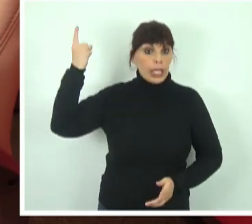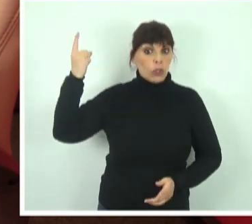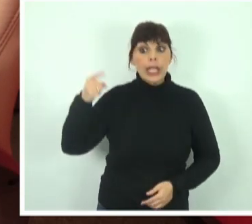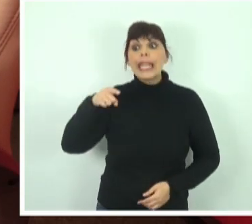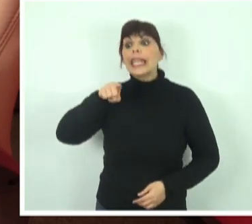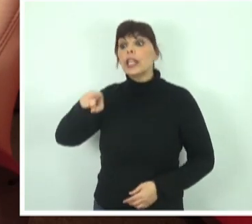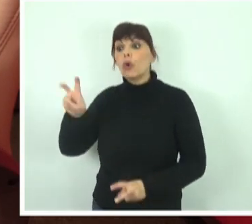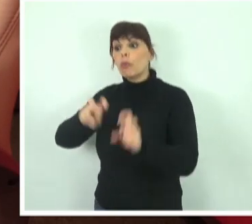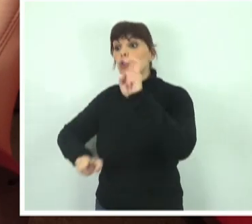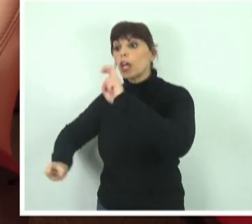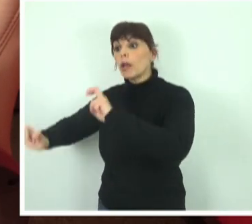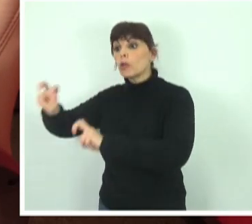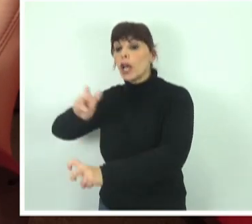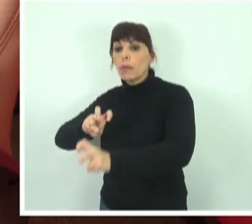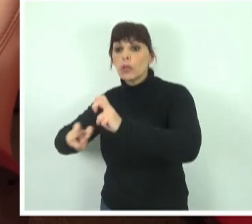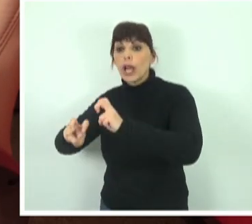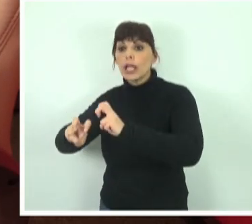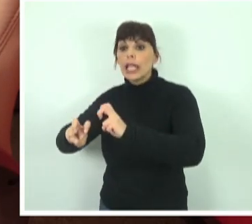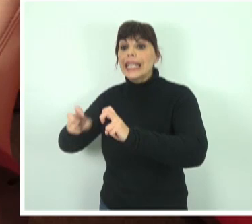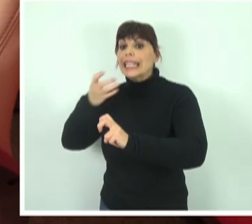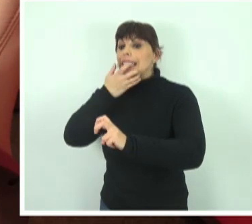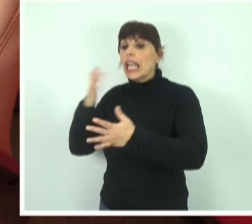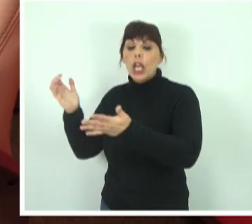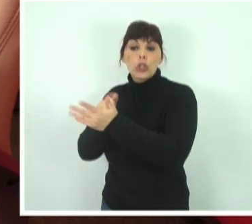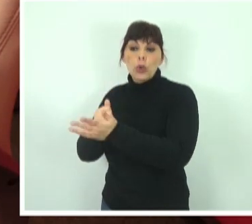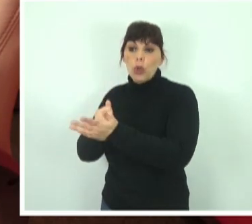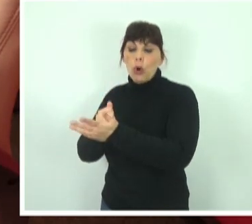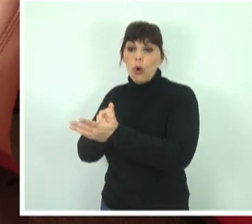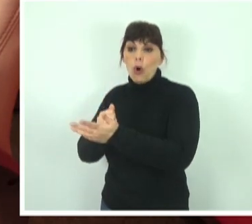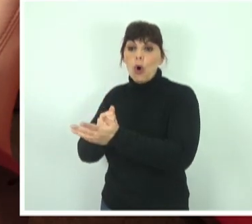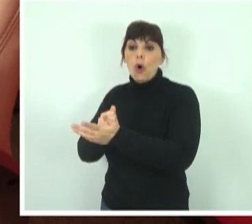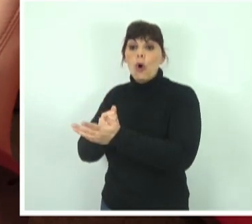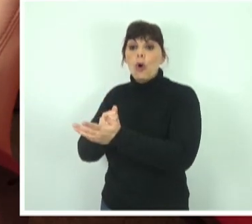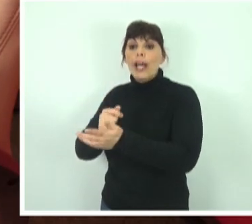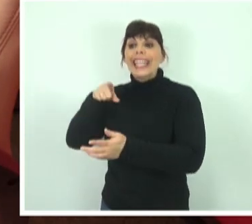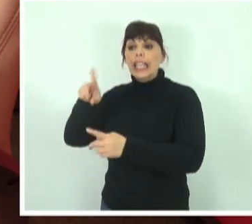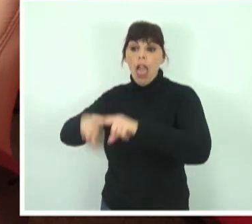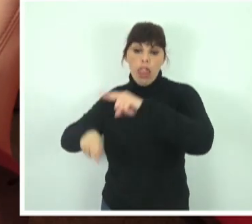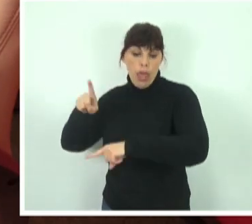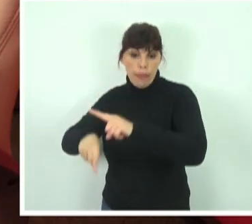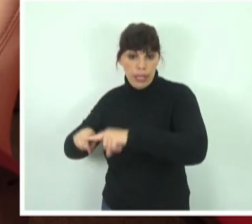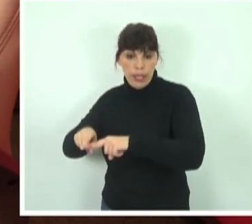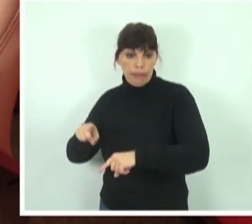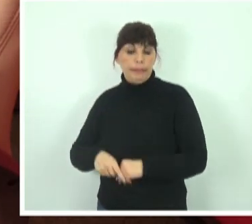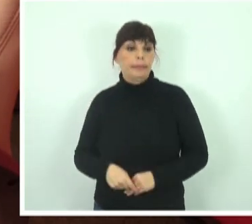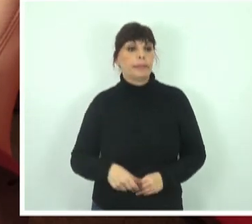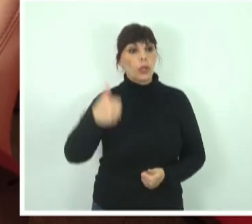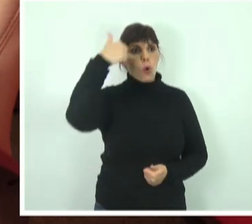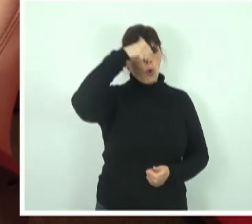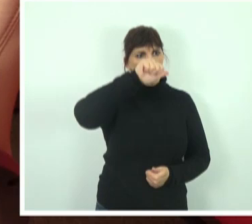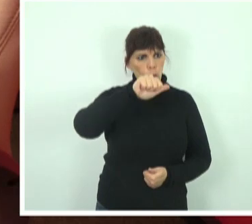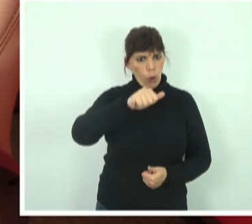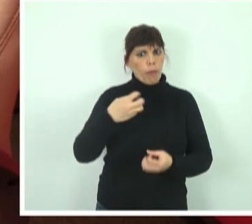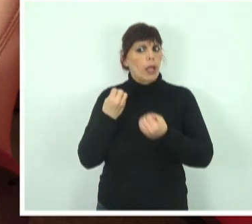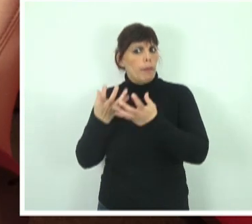todo depende de ti. John Wesley, un hombre de Dios, un predicador en